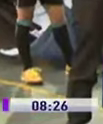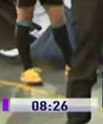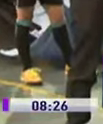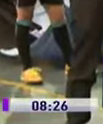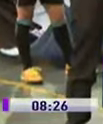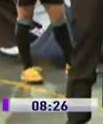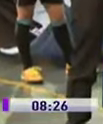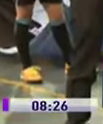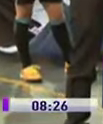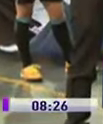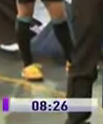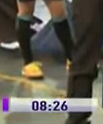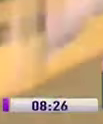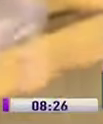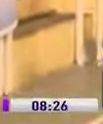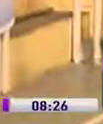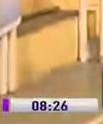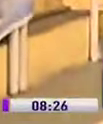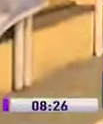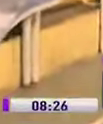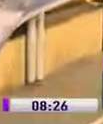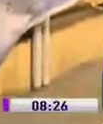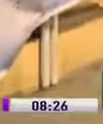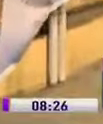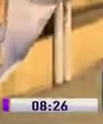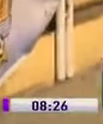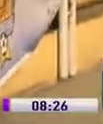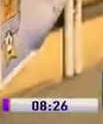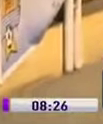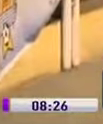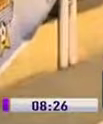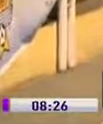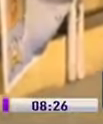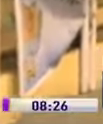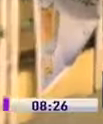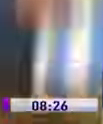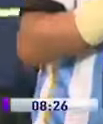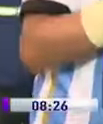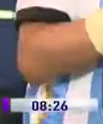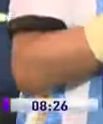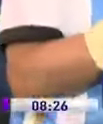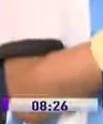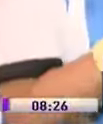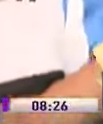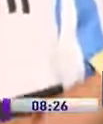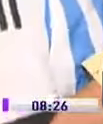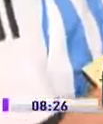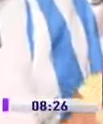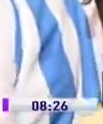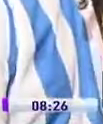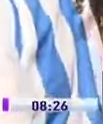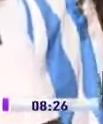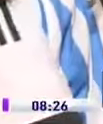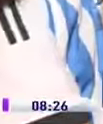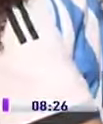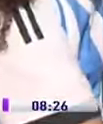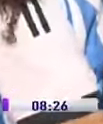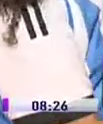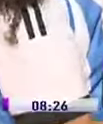con la presencia de Salas y Caviedes, que nos brindaron un poquito de talento. Es el mago Salas, querido, qué grande. ¿Cómo estás,